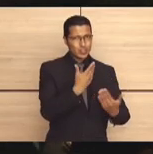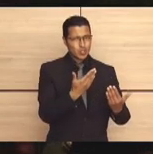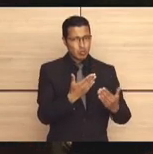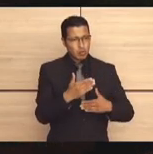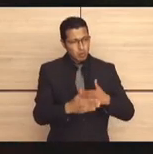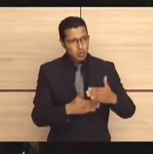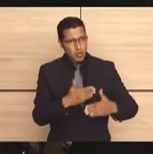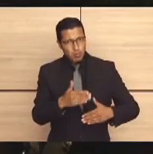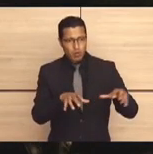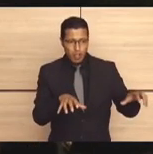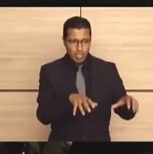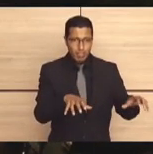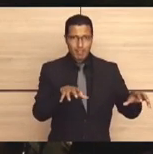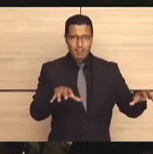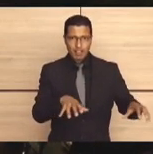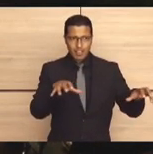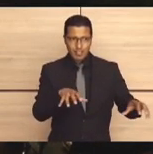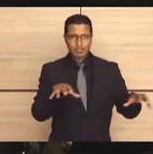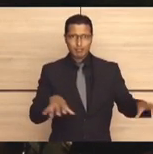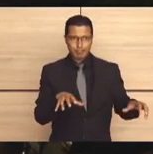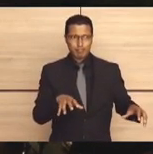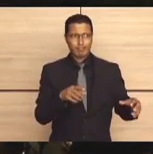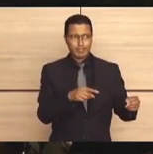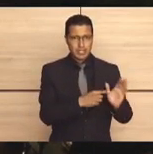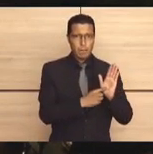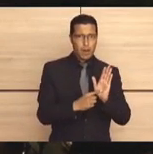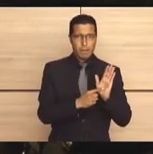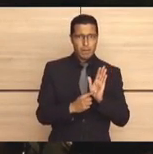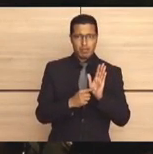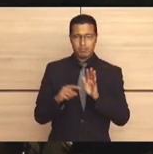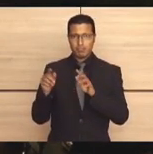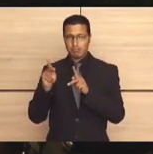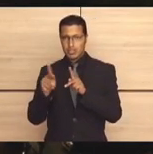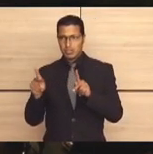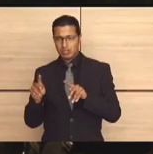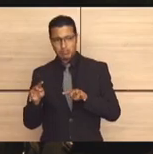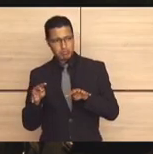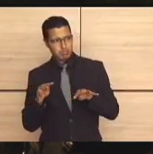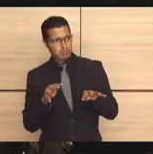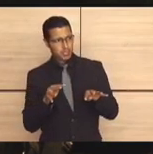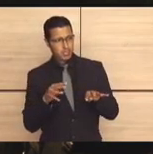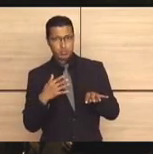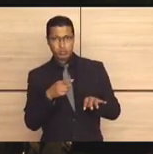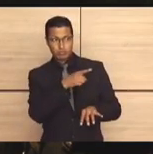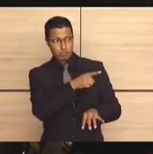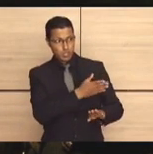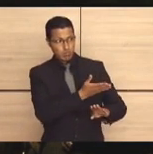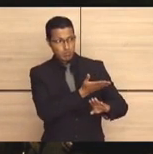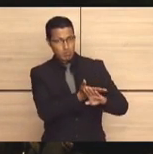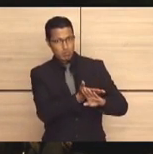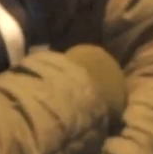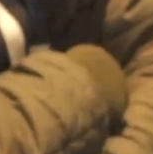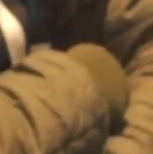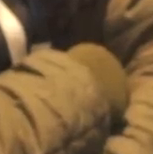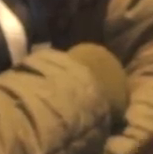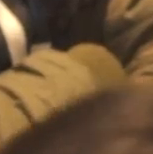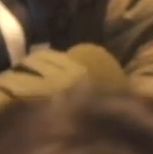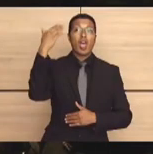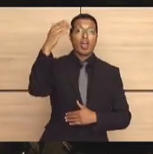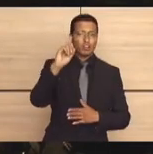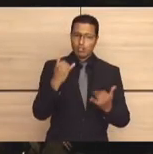realicemos logramos visualización, logramos que otras personas nos vean y digan, ellos están aportando un cambio, yo también puedo aportar un